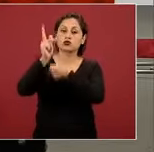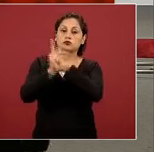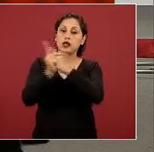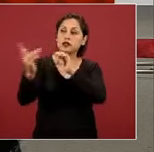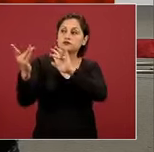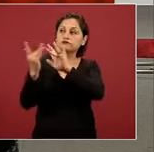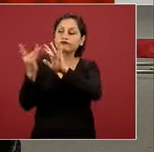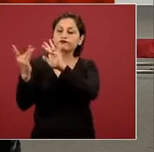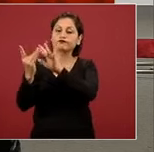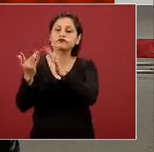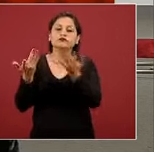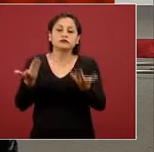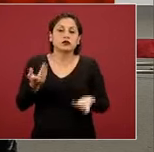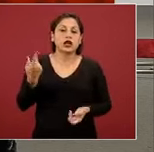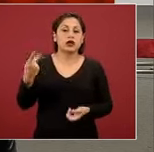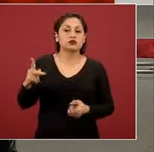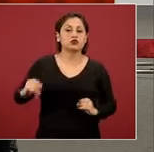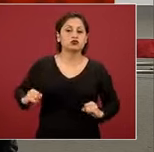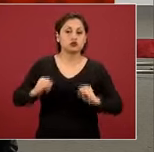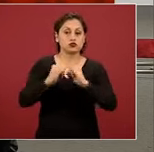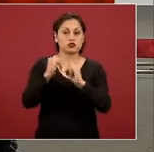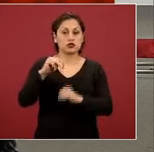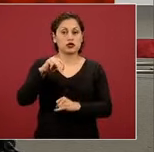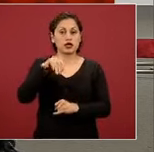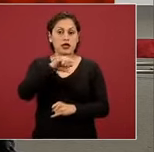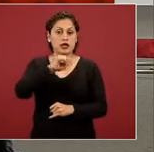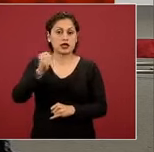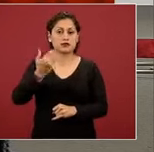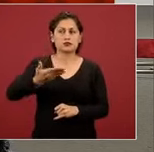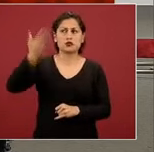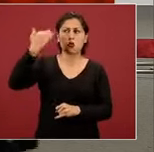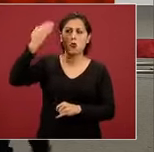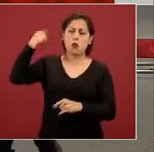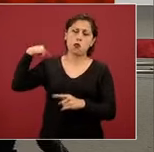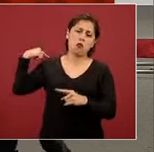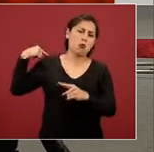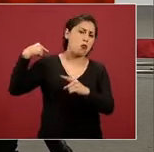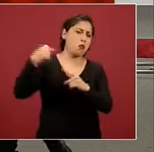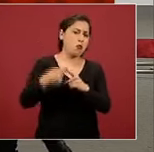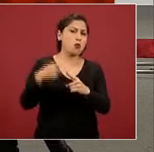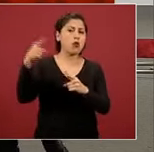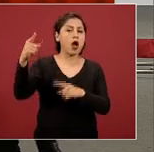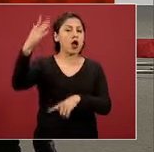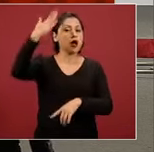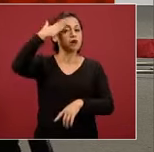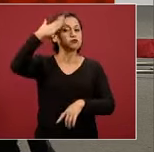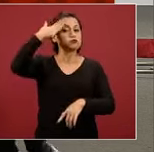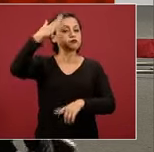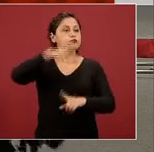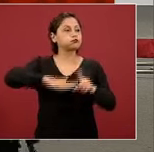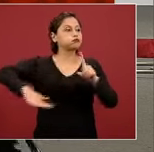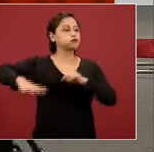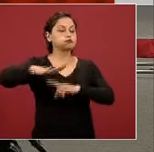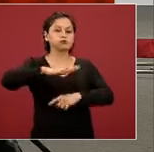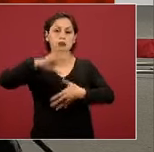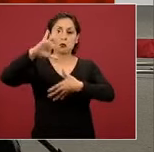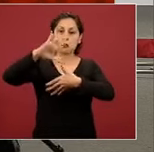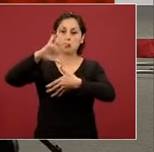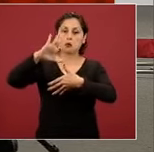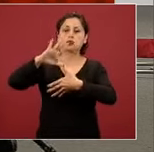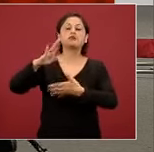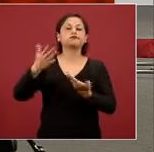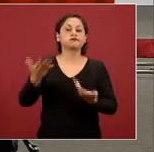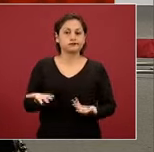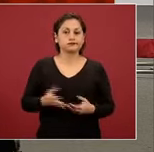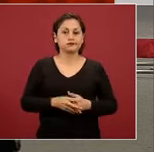Instituto Mexicano del Seguro Social ha sido históricamente un líder de la seguridad social en el continente americano. Y